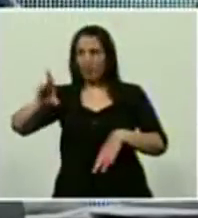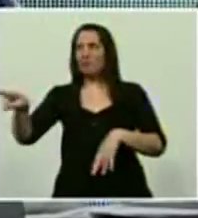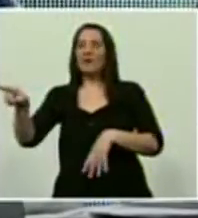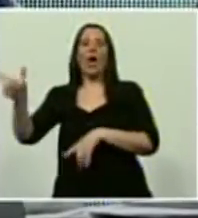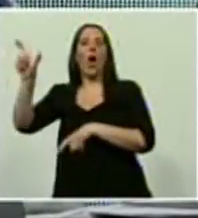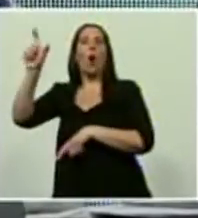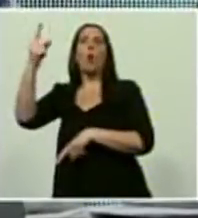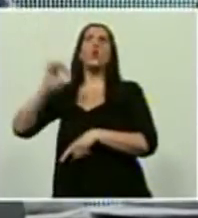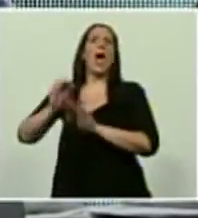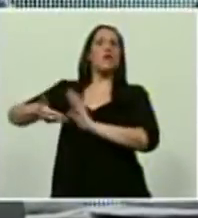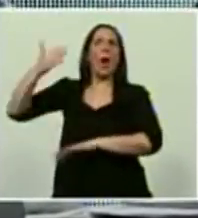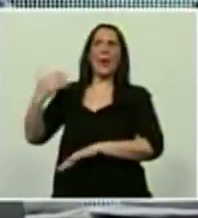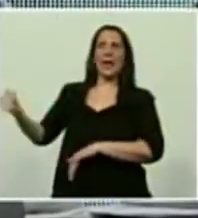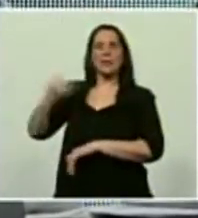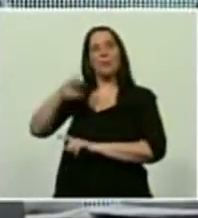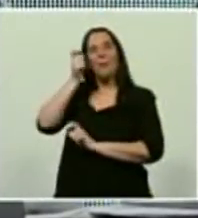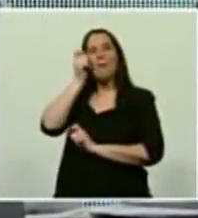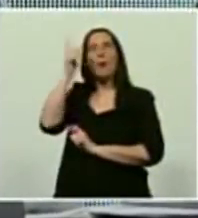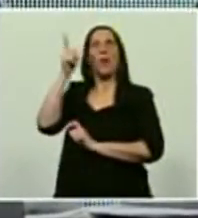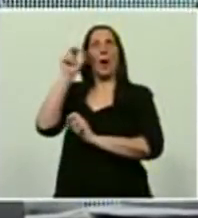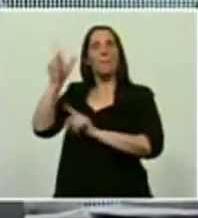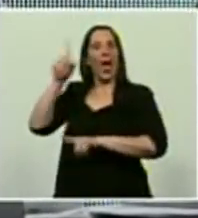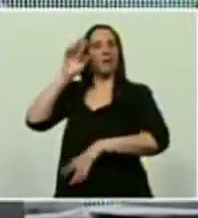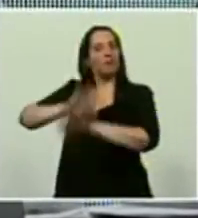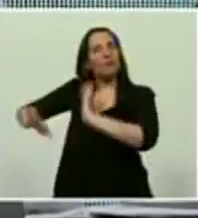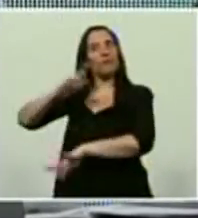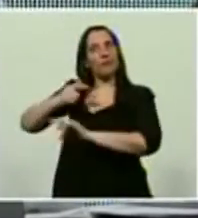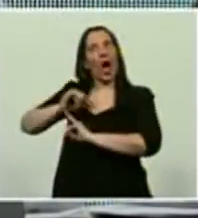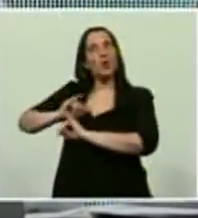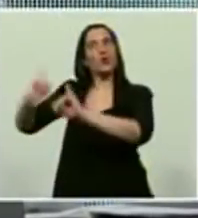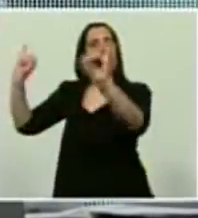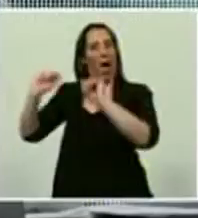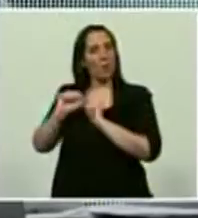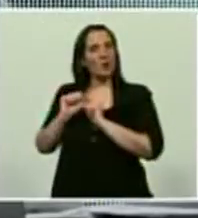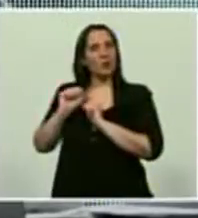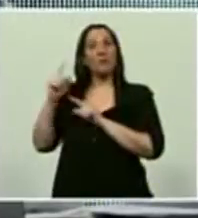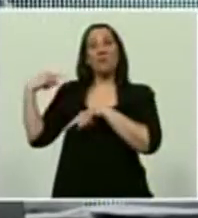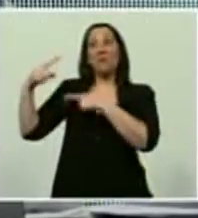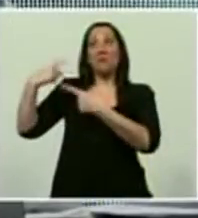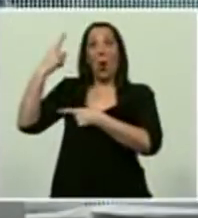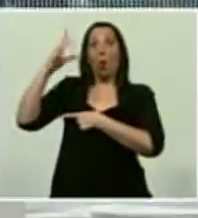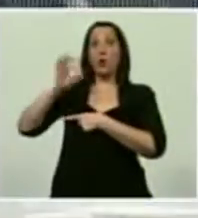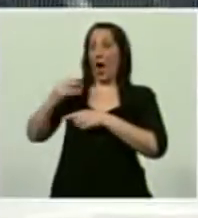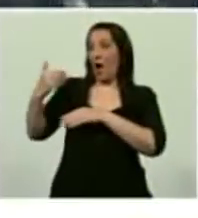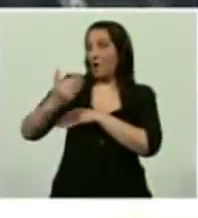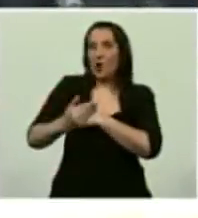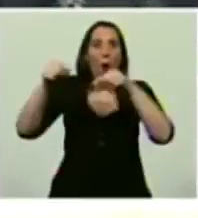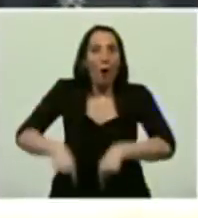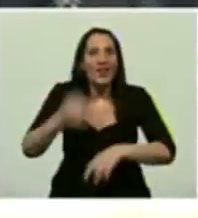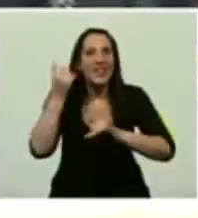anunciamos hace un año que anunciamos esto y hoy estamos inaugurándolos. La verdad,